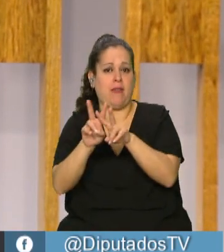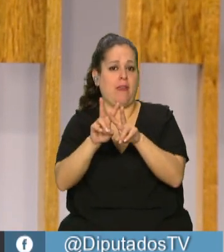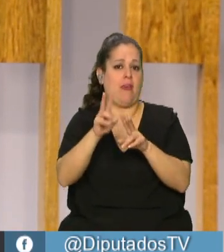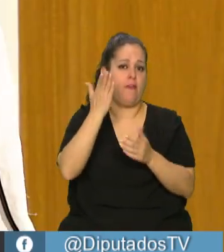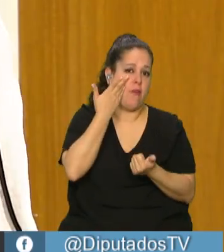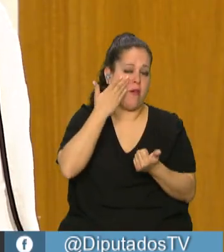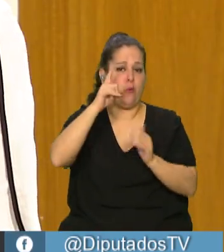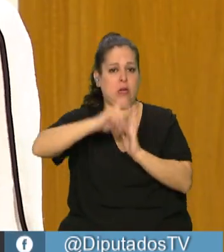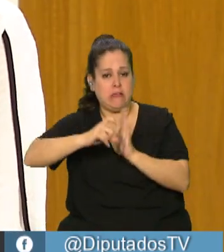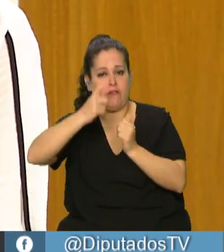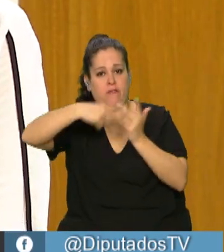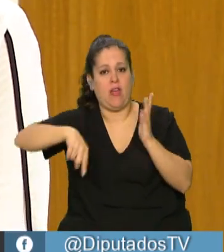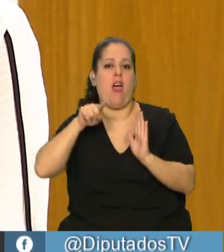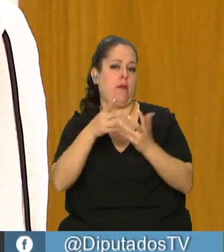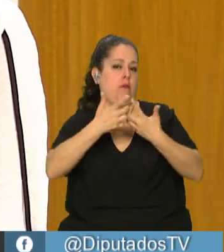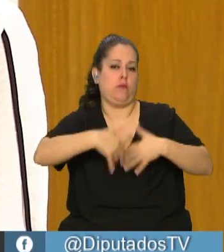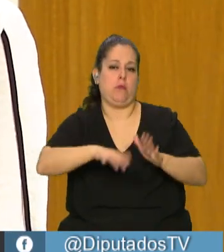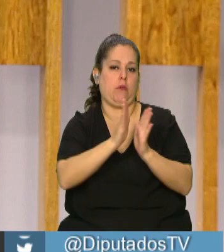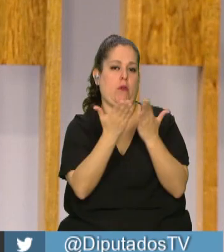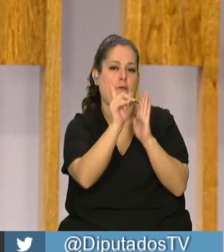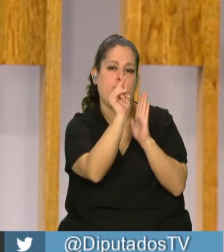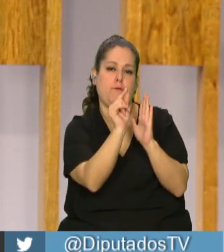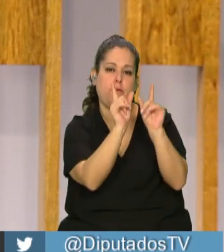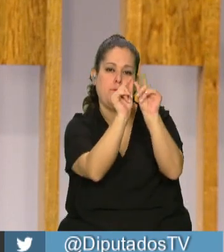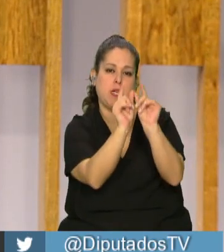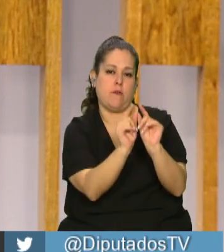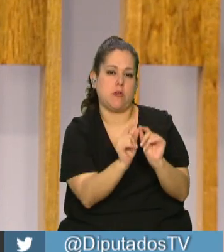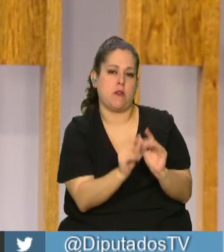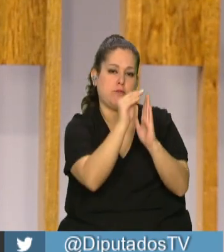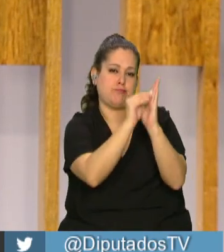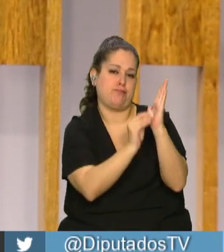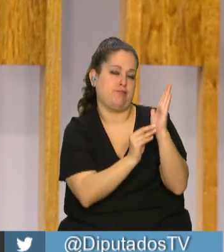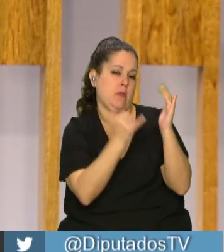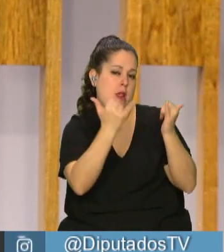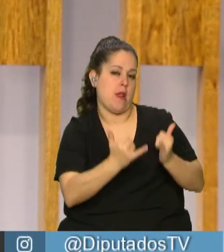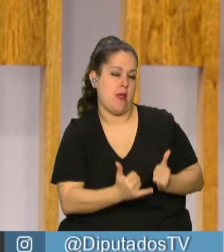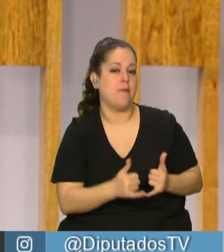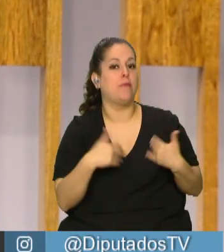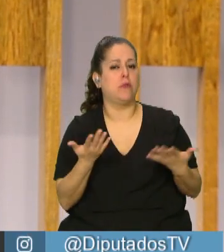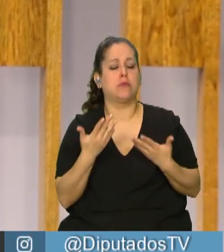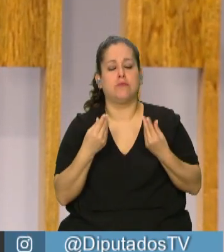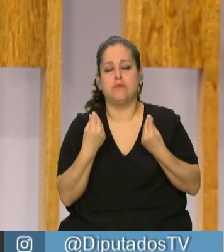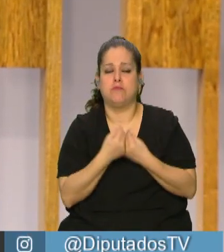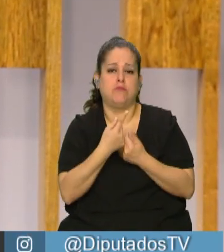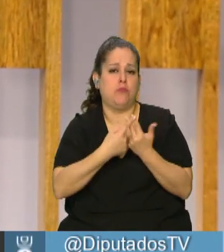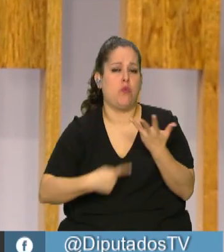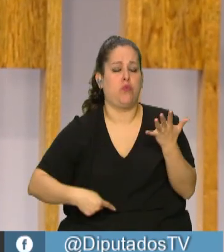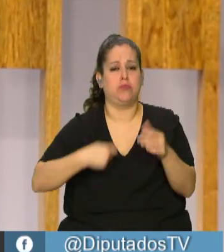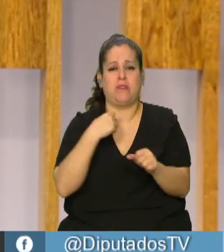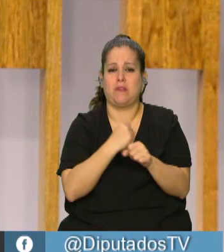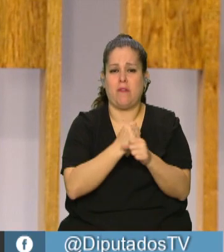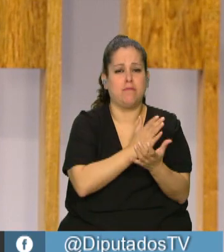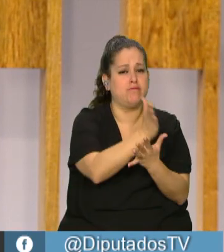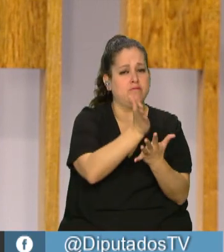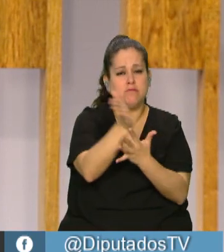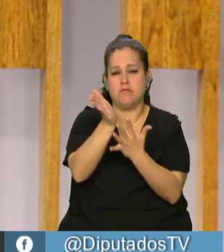agenda ahí. Ahí está toda la agenda, exacto, está toda la agenda. Es decir, es muy amplio nuestro espectro y con